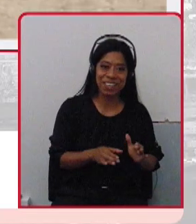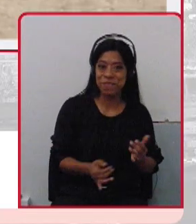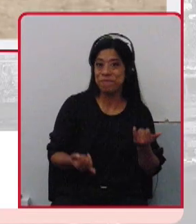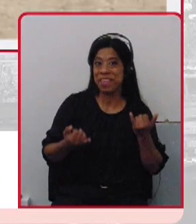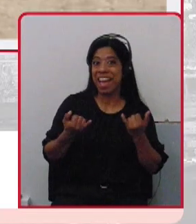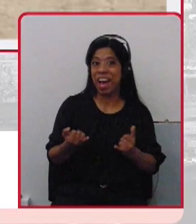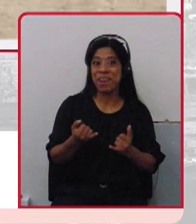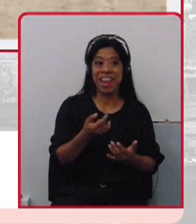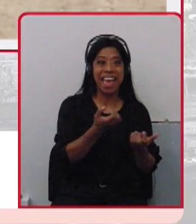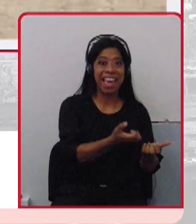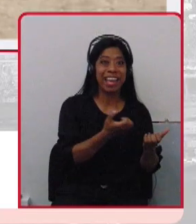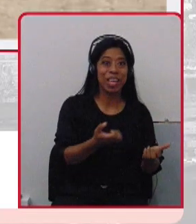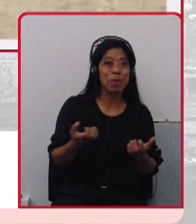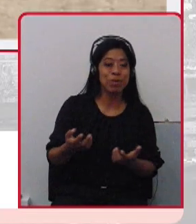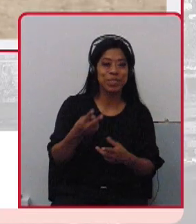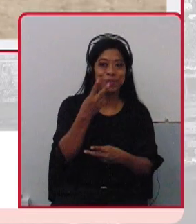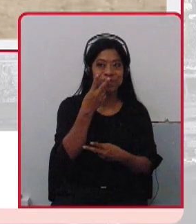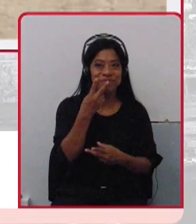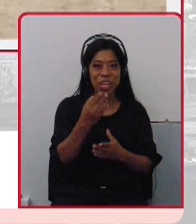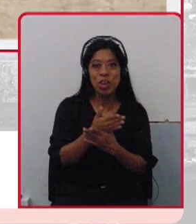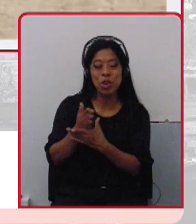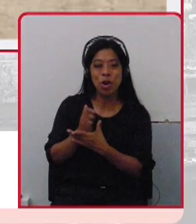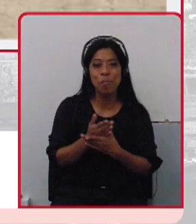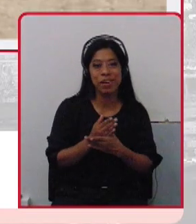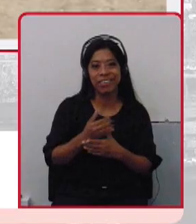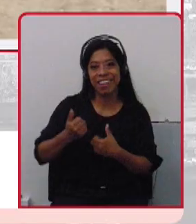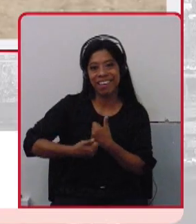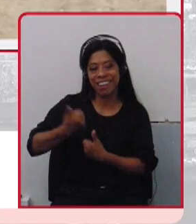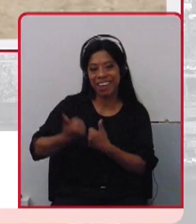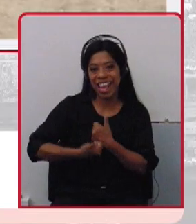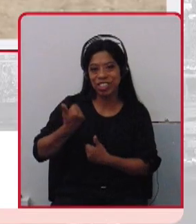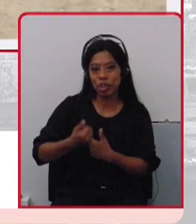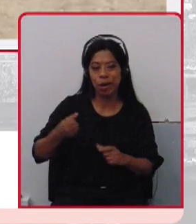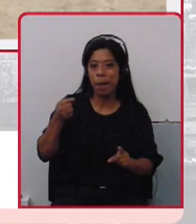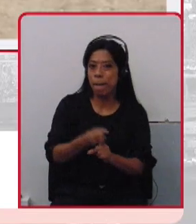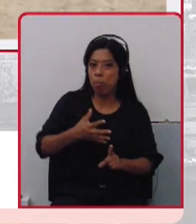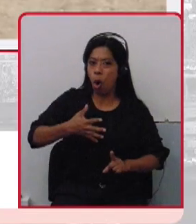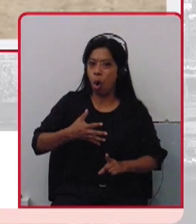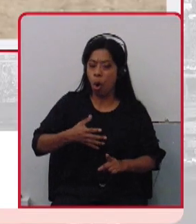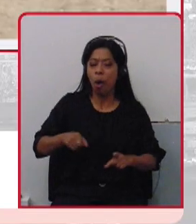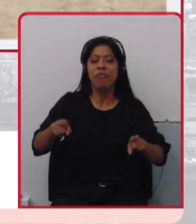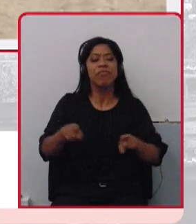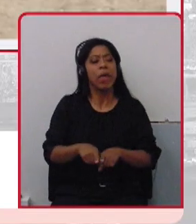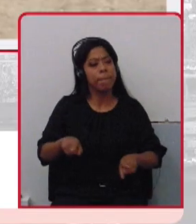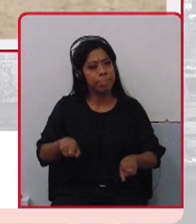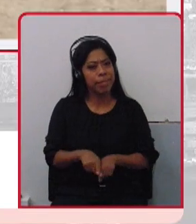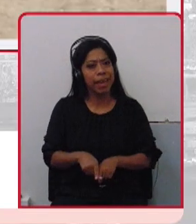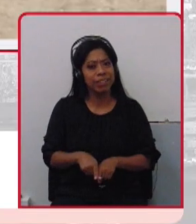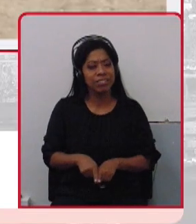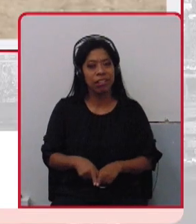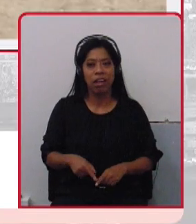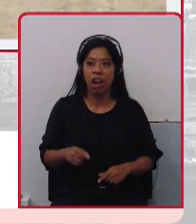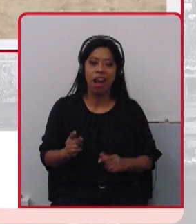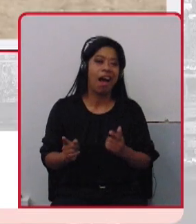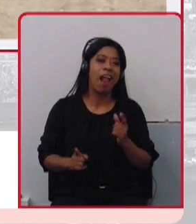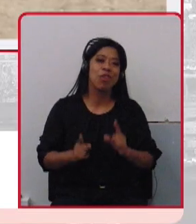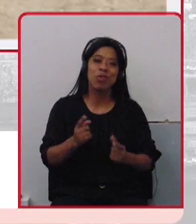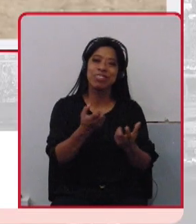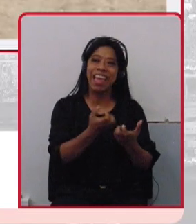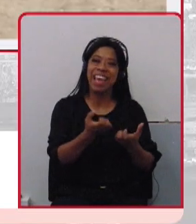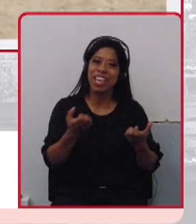para estos equipos, voy a compartir un riesgo crítico asociado a la colisión. Y muchas veces estos equipos podrían